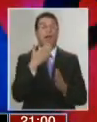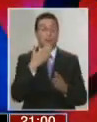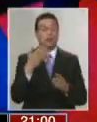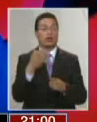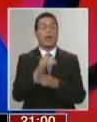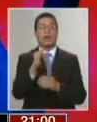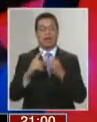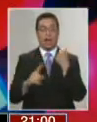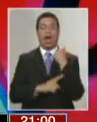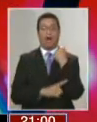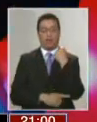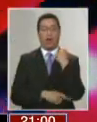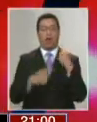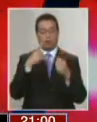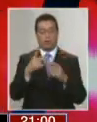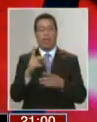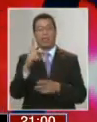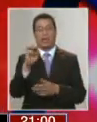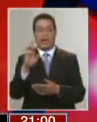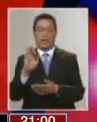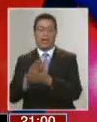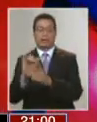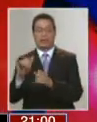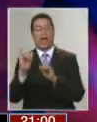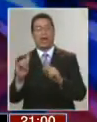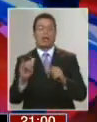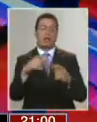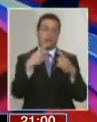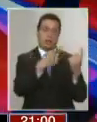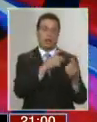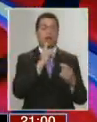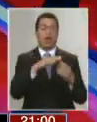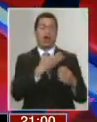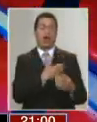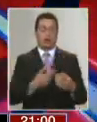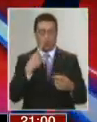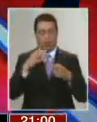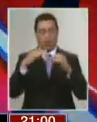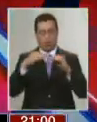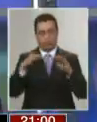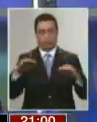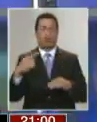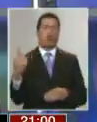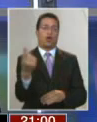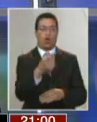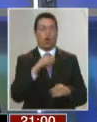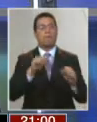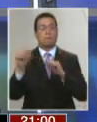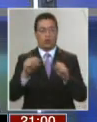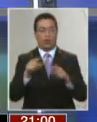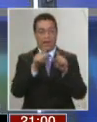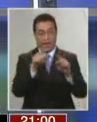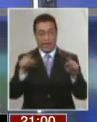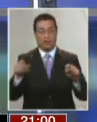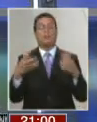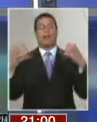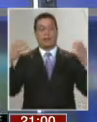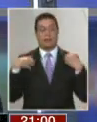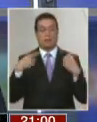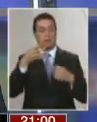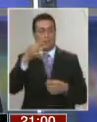también abogados cercanos tanto a la derecha como al oficialismo garantizando pluralismo también político ellos serán los encargados de